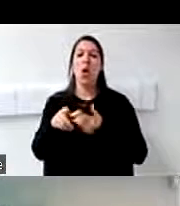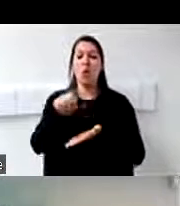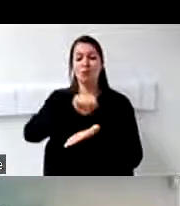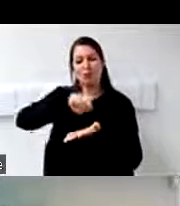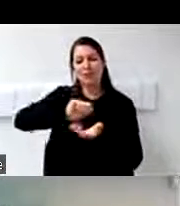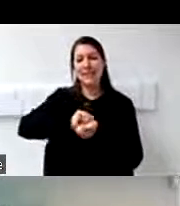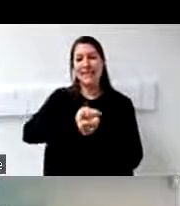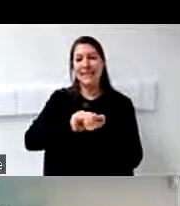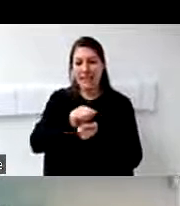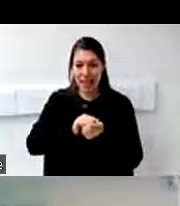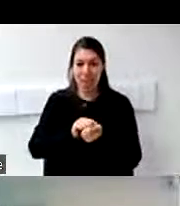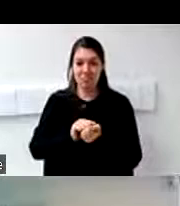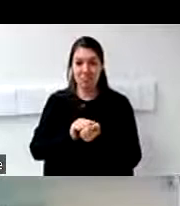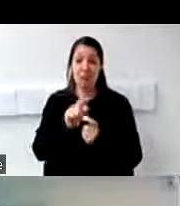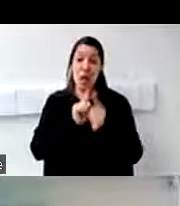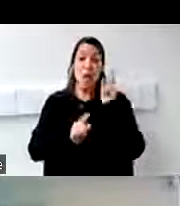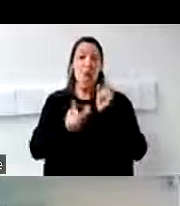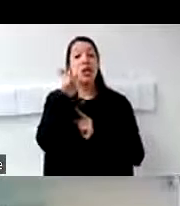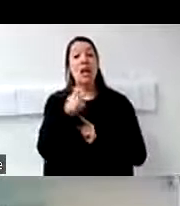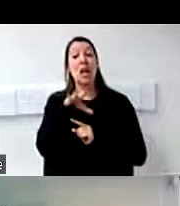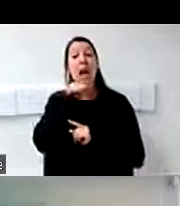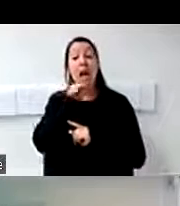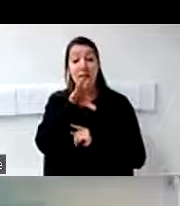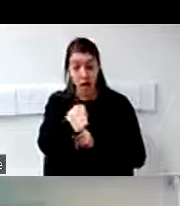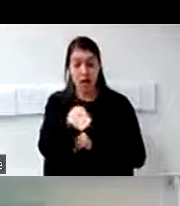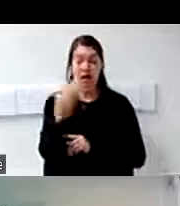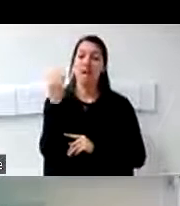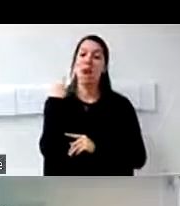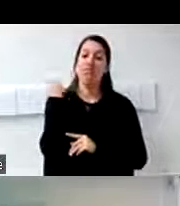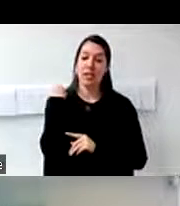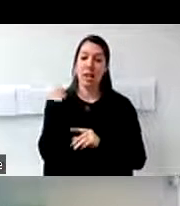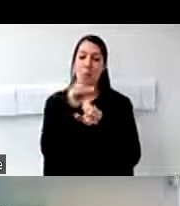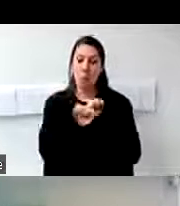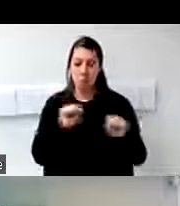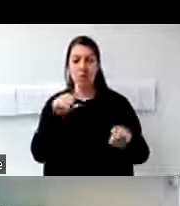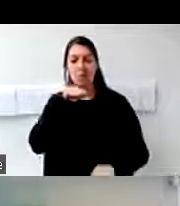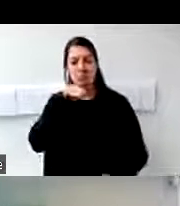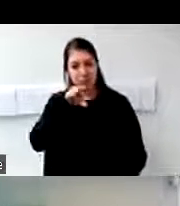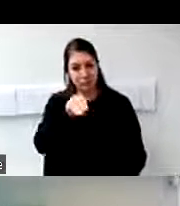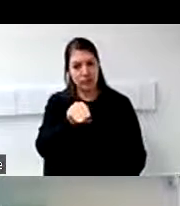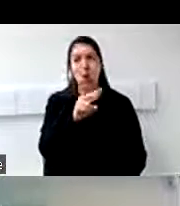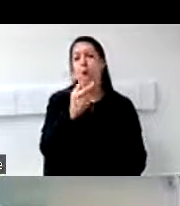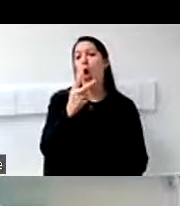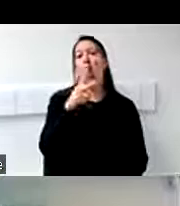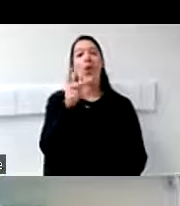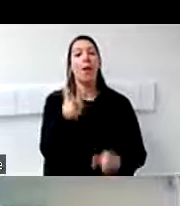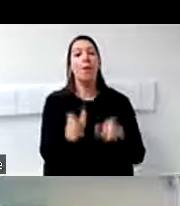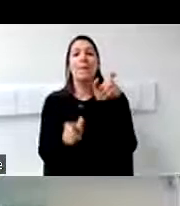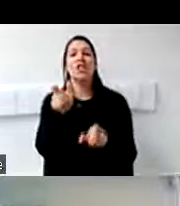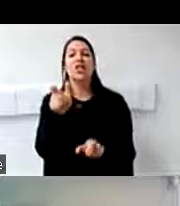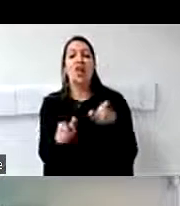quiere verbalizar, me levanta la mano, le doy la palabra. 2 o 3 intervenciones no vendrían